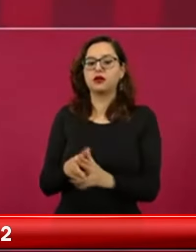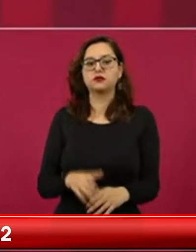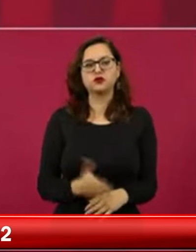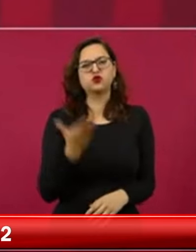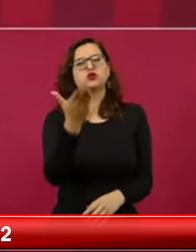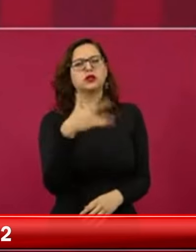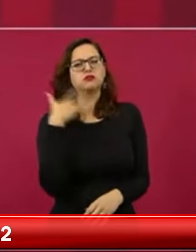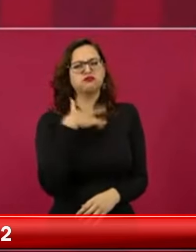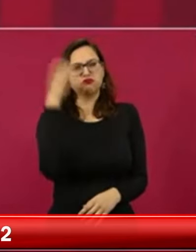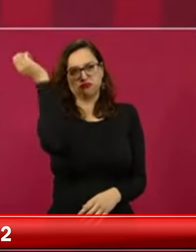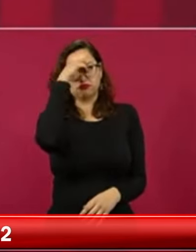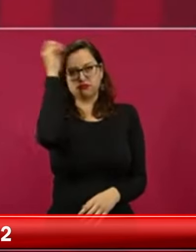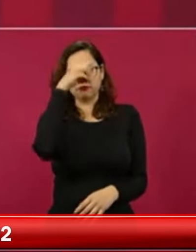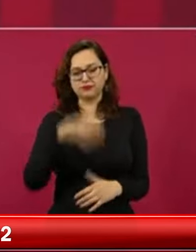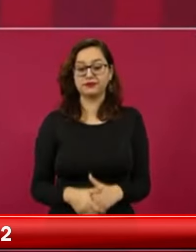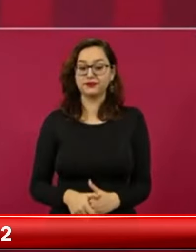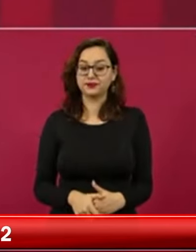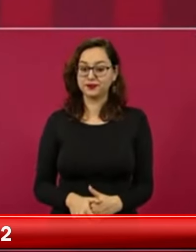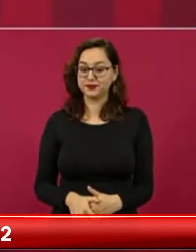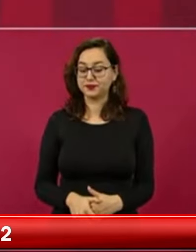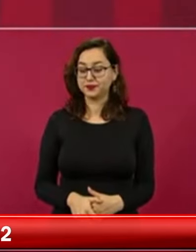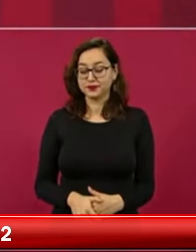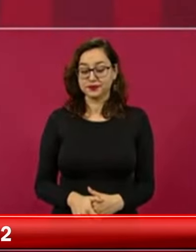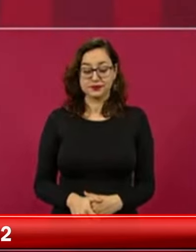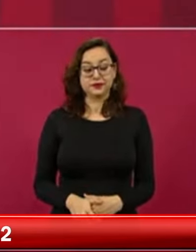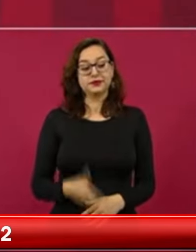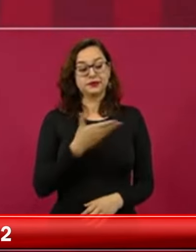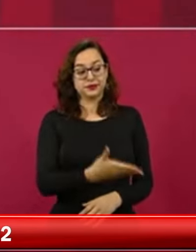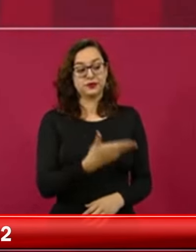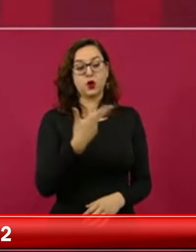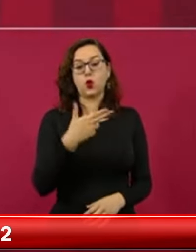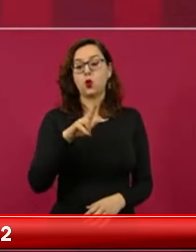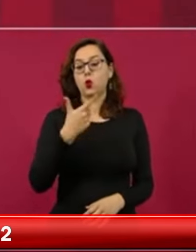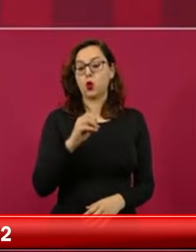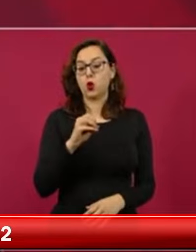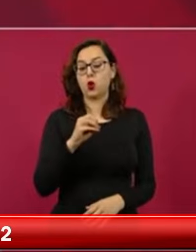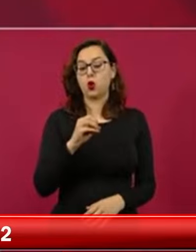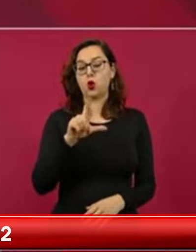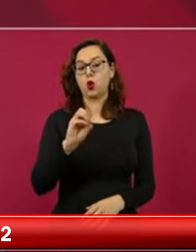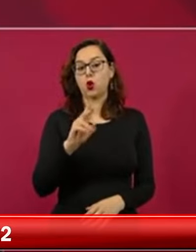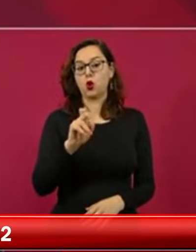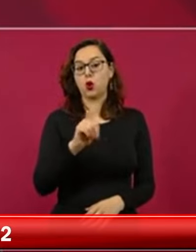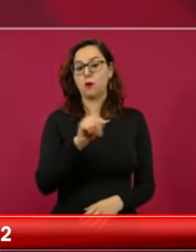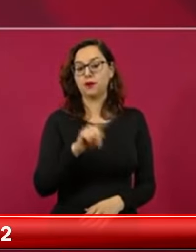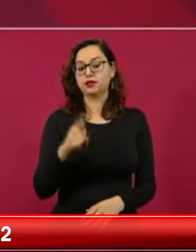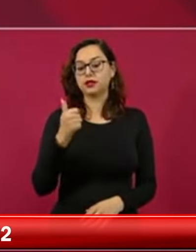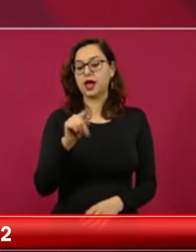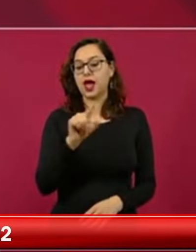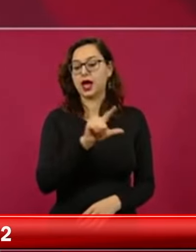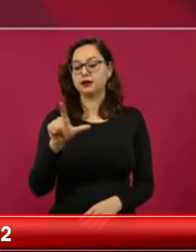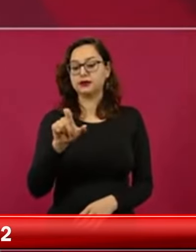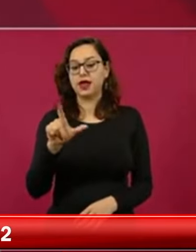Gatell, creo que no solo es una injusticia, sino es